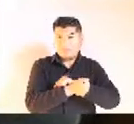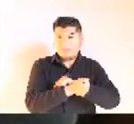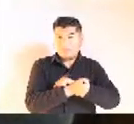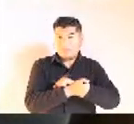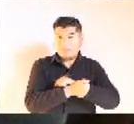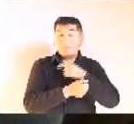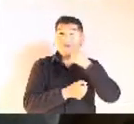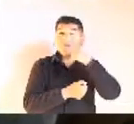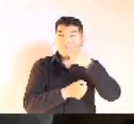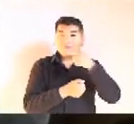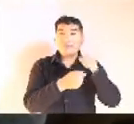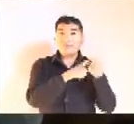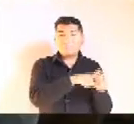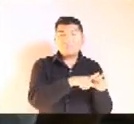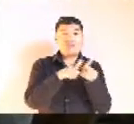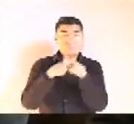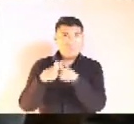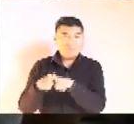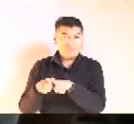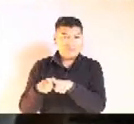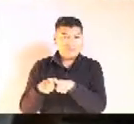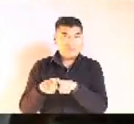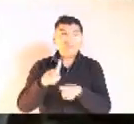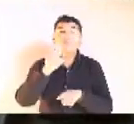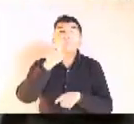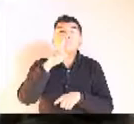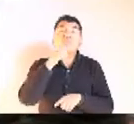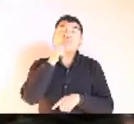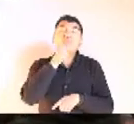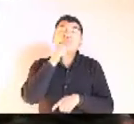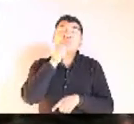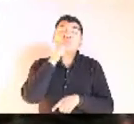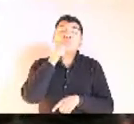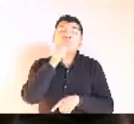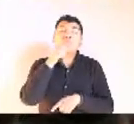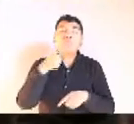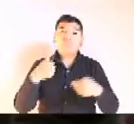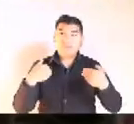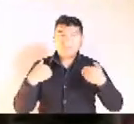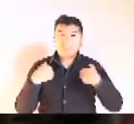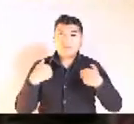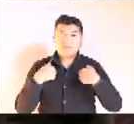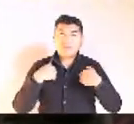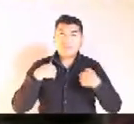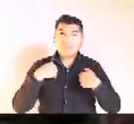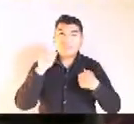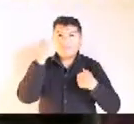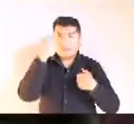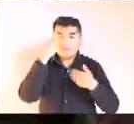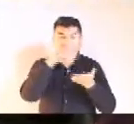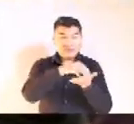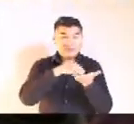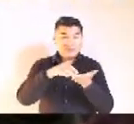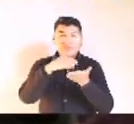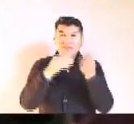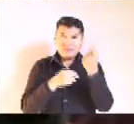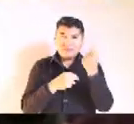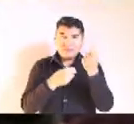Y les dijo también que una mujer tiene 10 dracmas y pierde